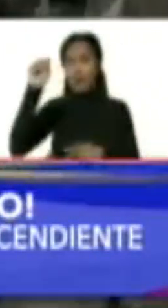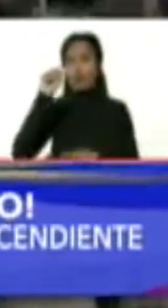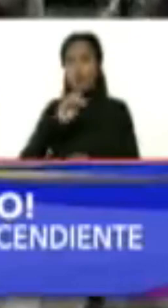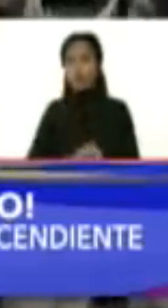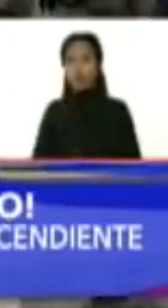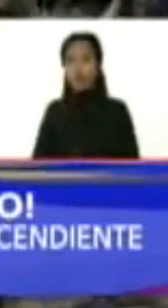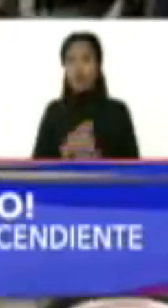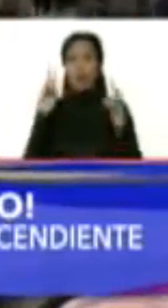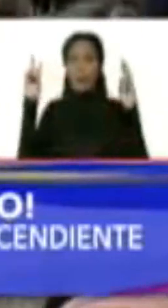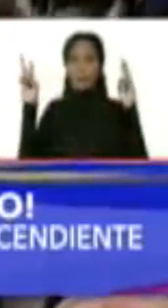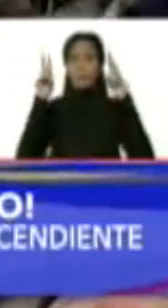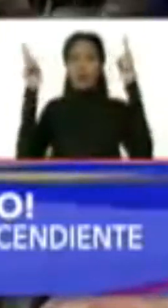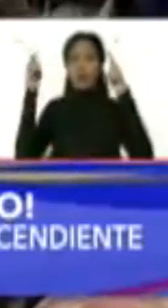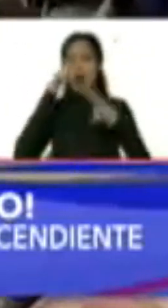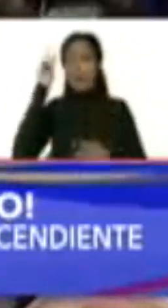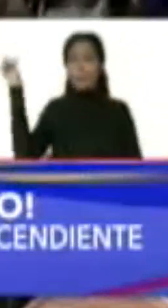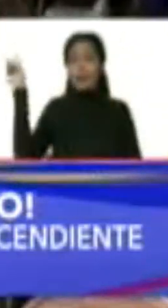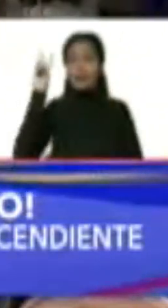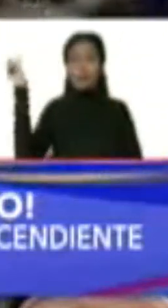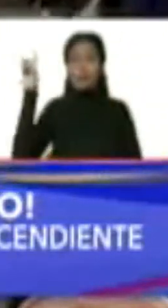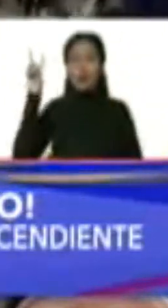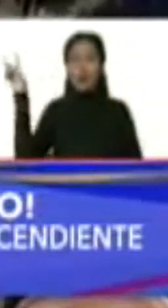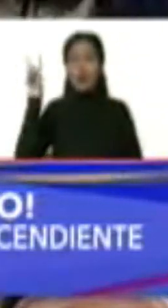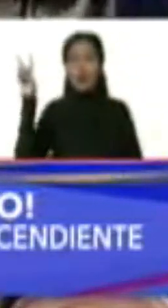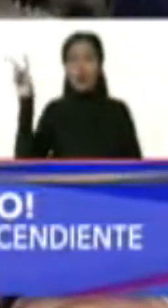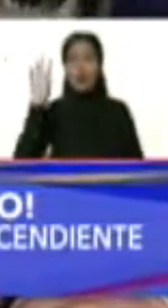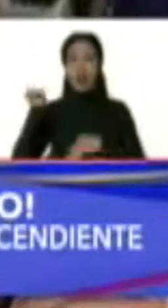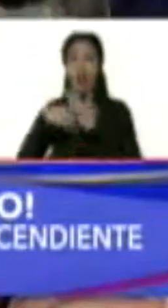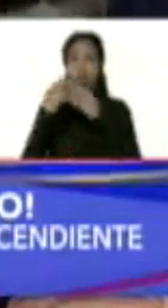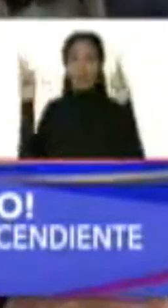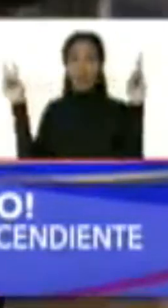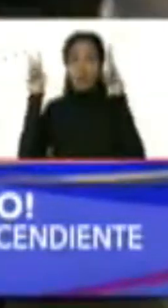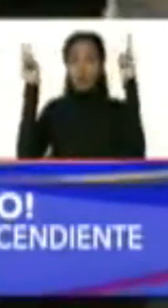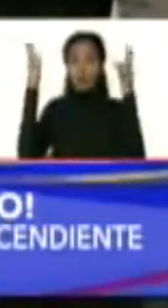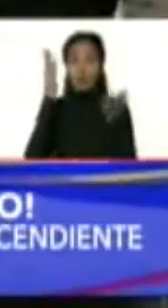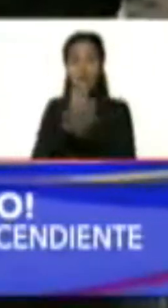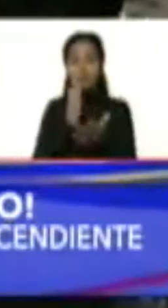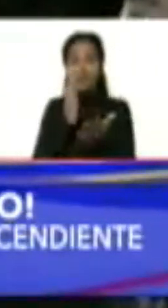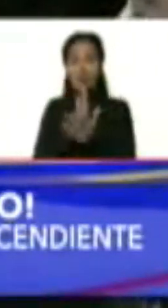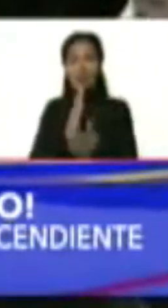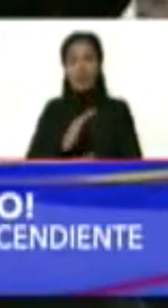Viva Venezuela. Viva Venezuela. Hasta la victoria siempre.